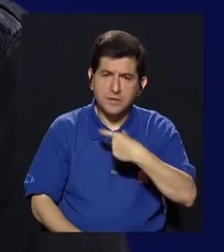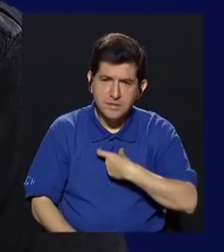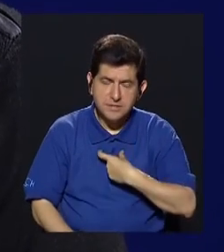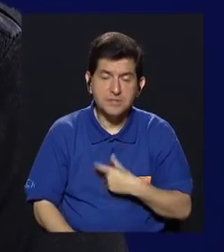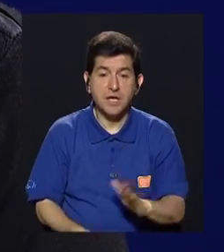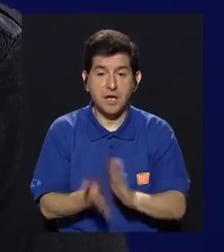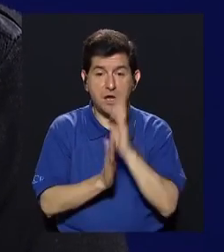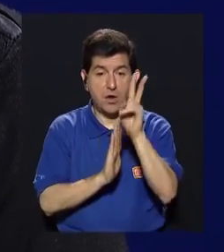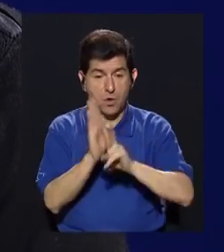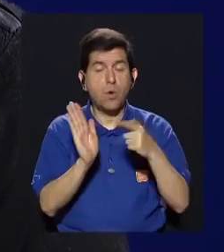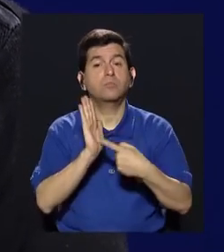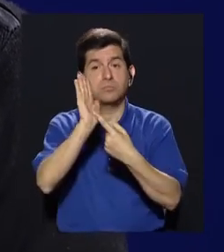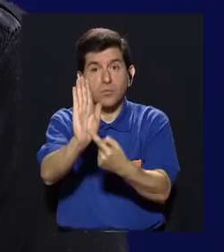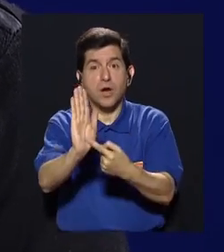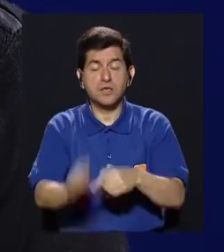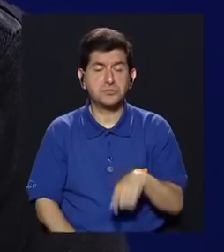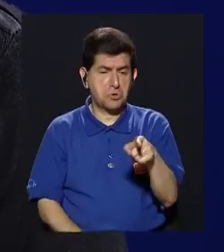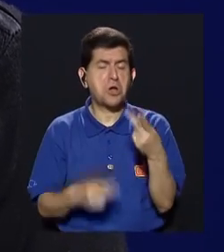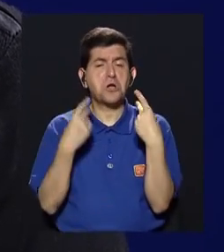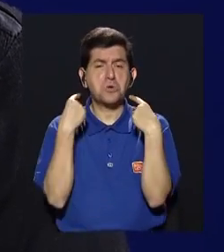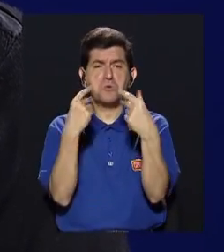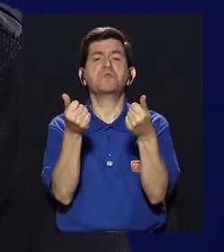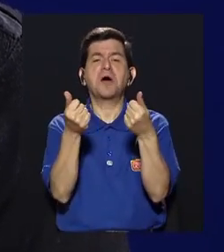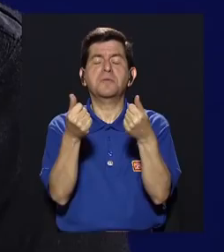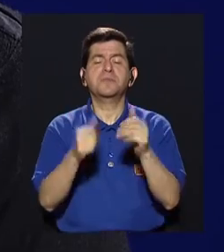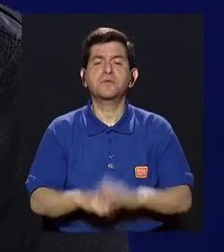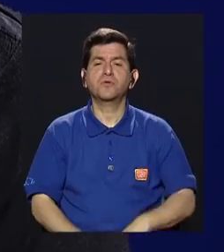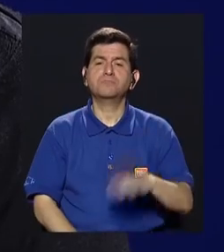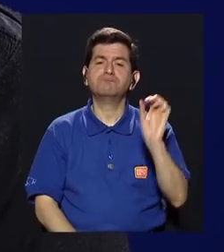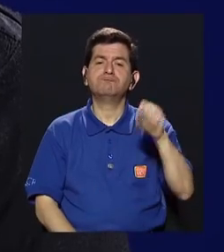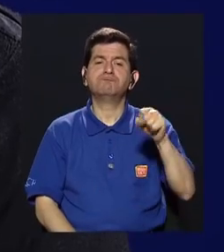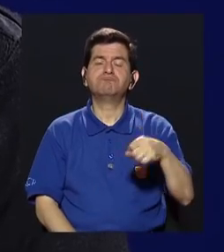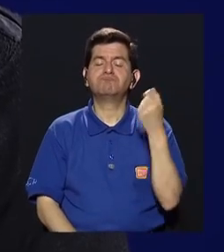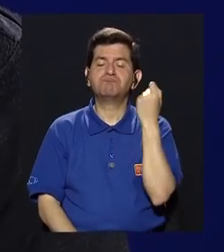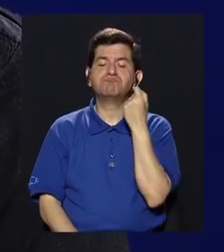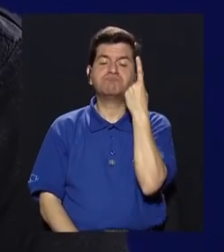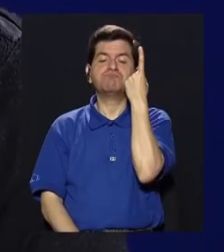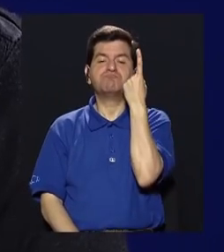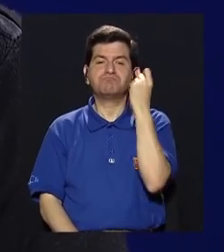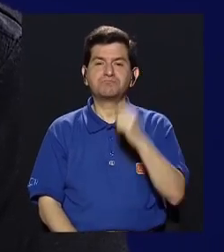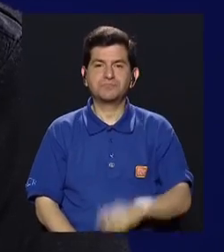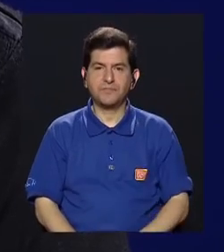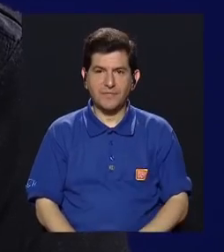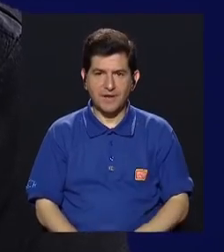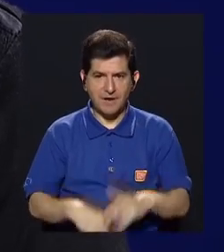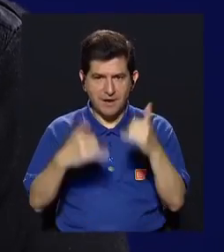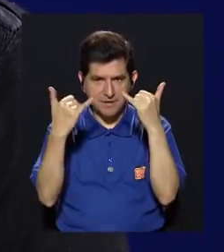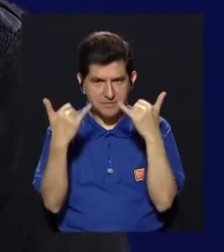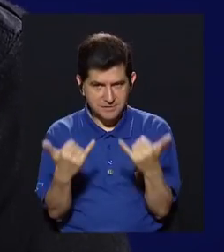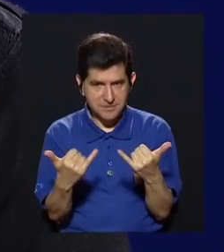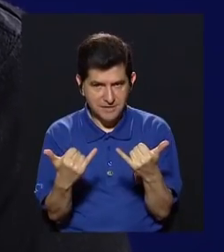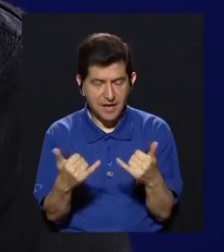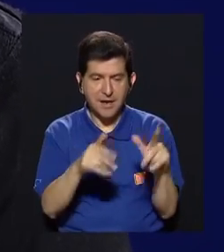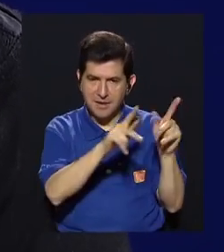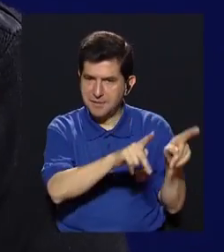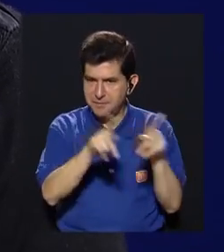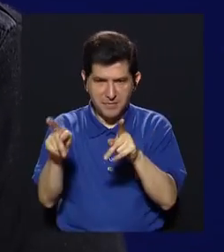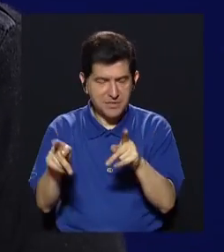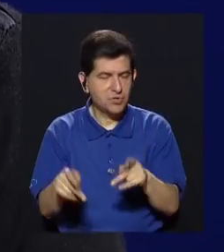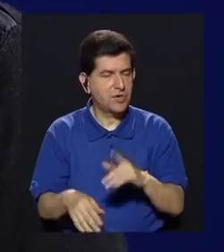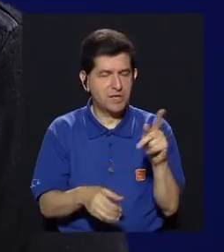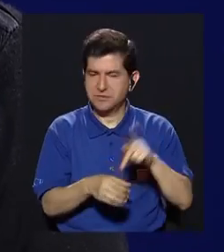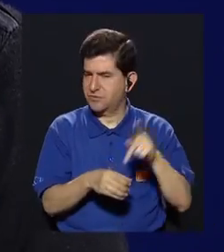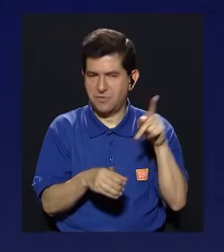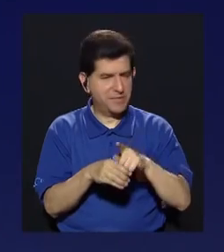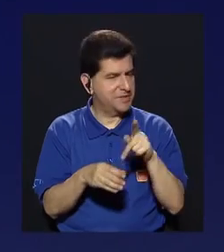creo que el documental lo demuestra ellos rápidamente rápidamente lo entendieron así eso he dicho hubo gente que no quiso participar